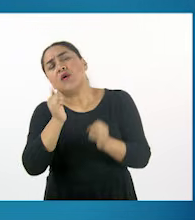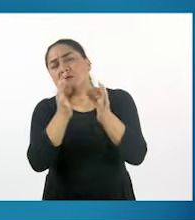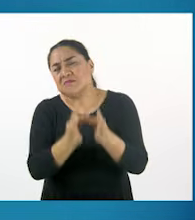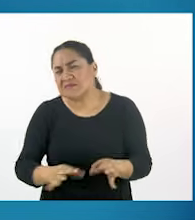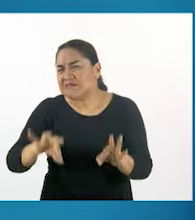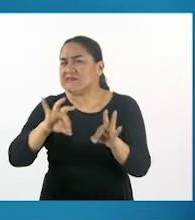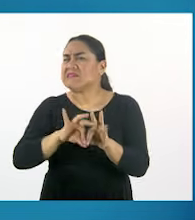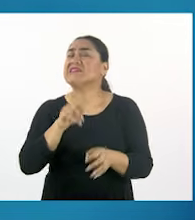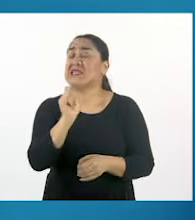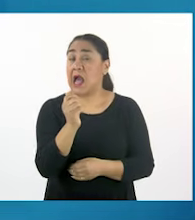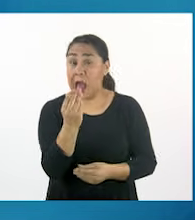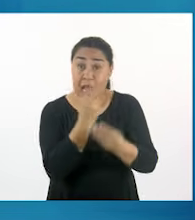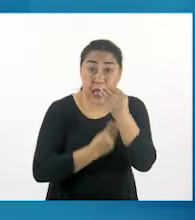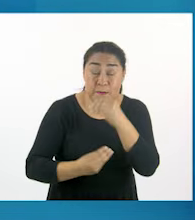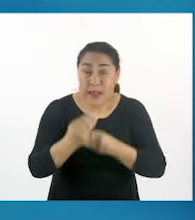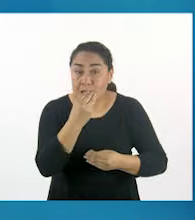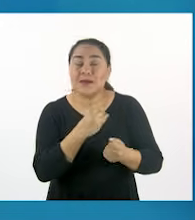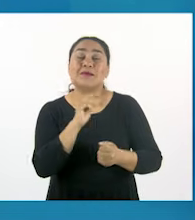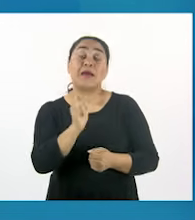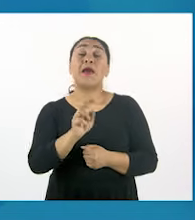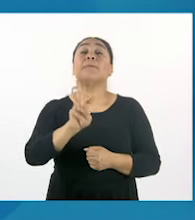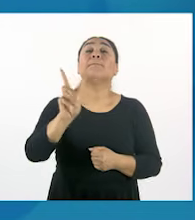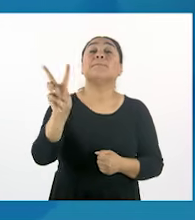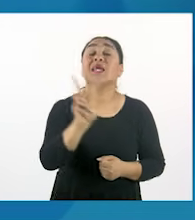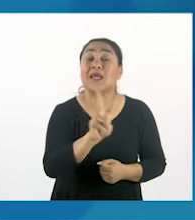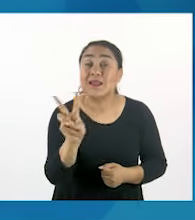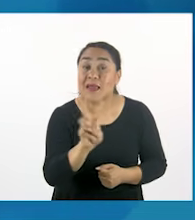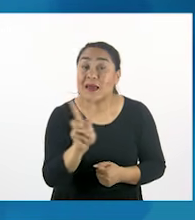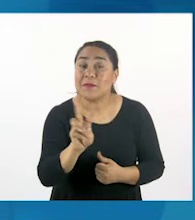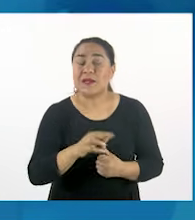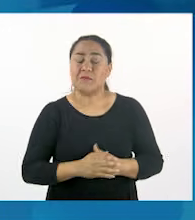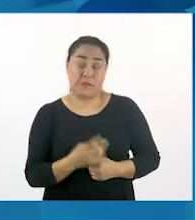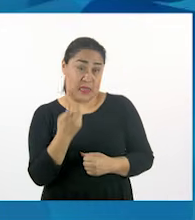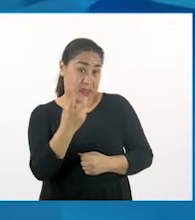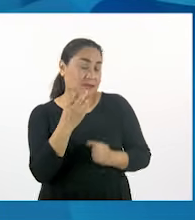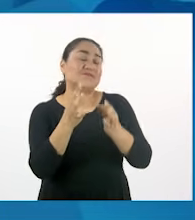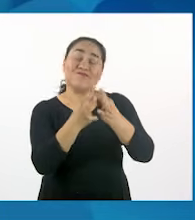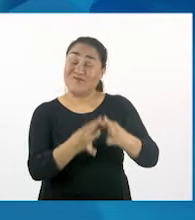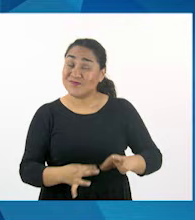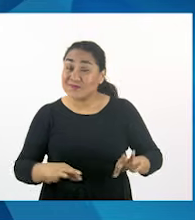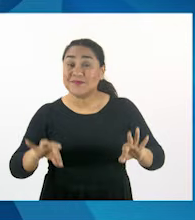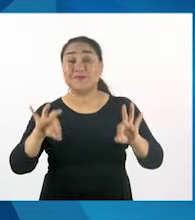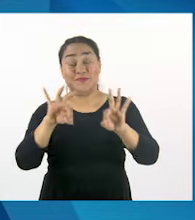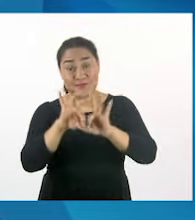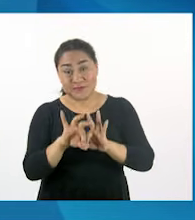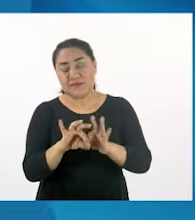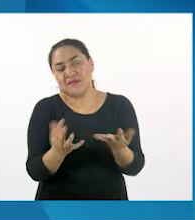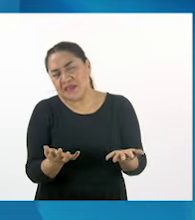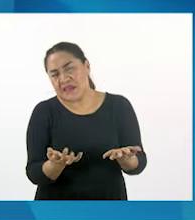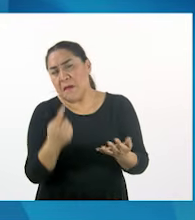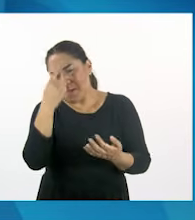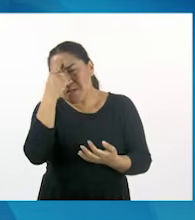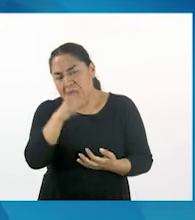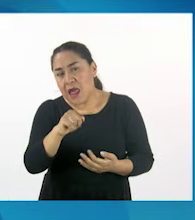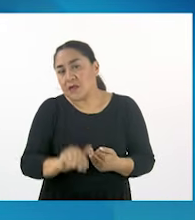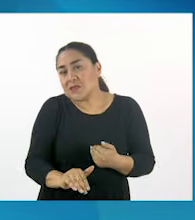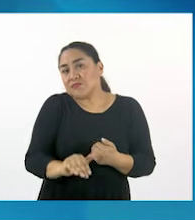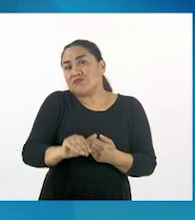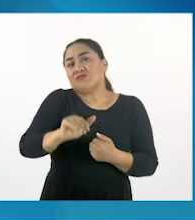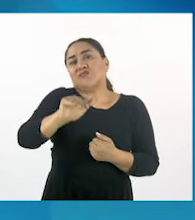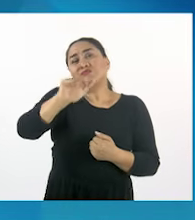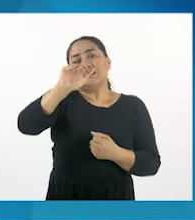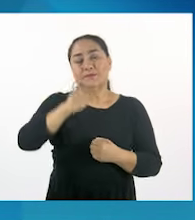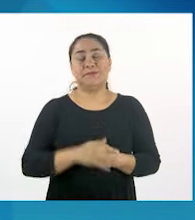de los alimentos son las vitaminas, que son fundamentales sobre todo para el crecimiento.